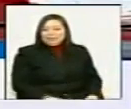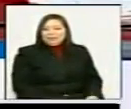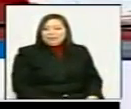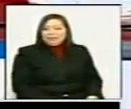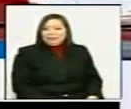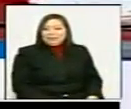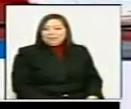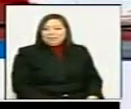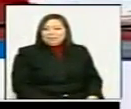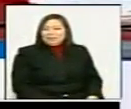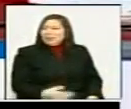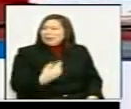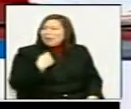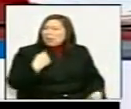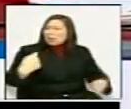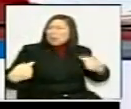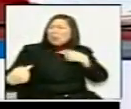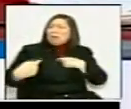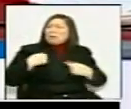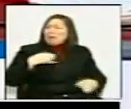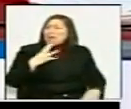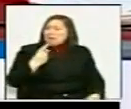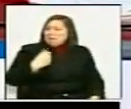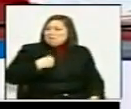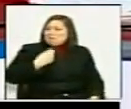de la forma más vil,